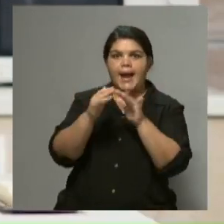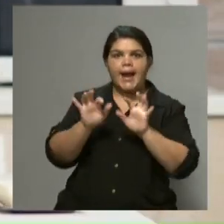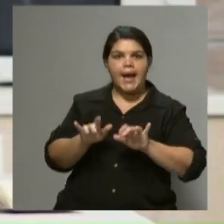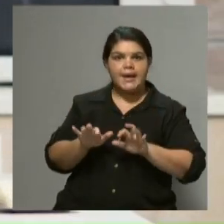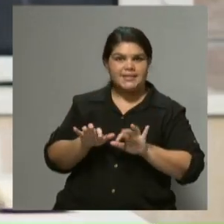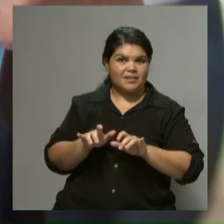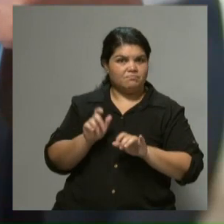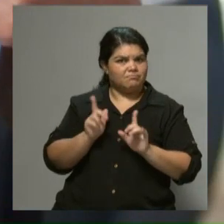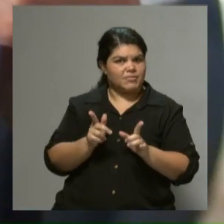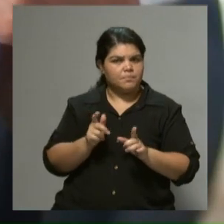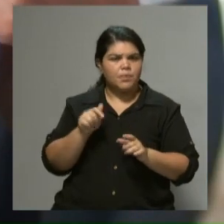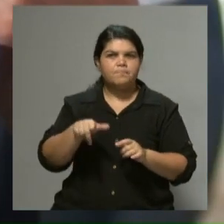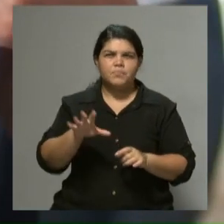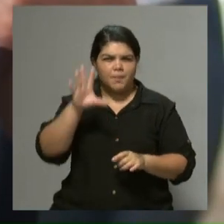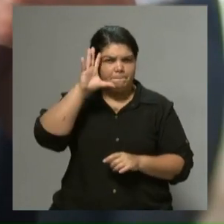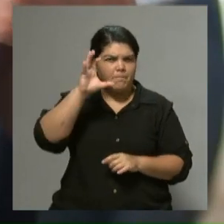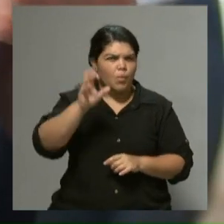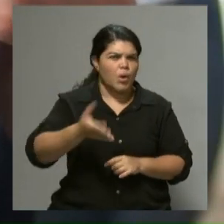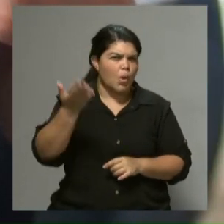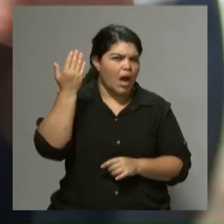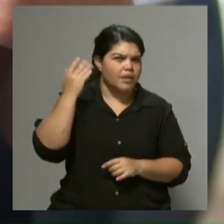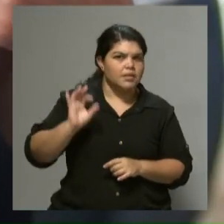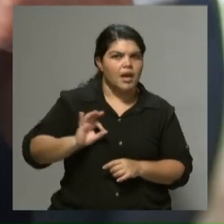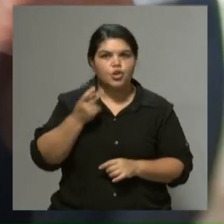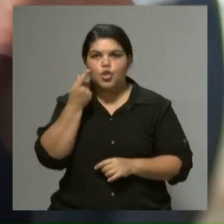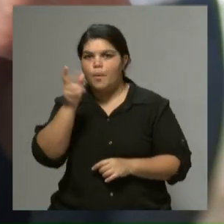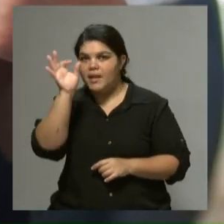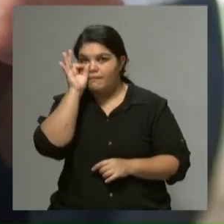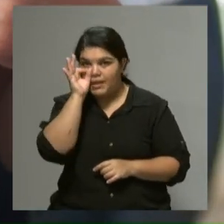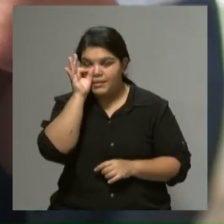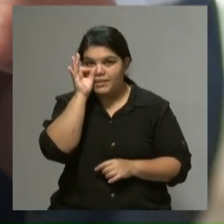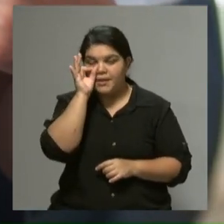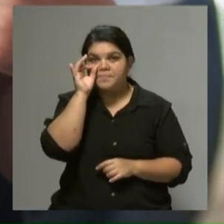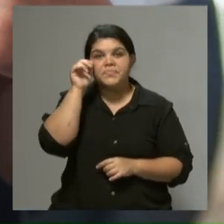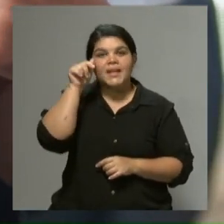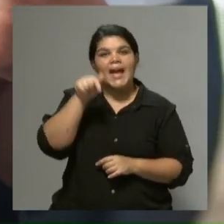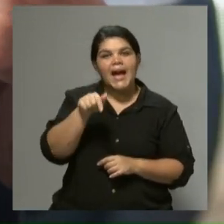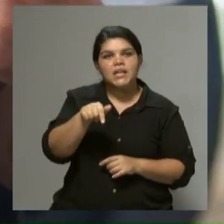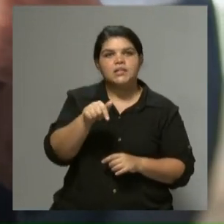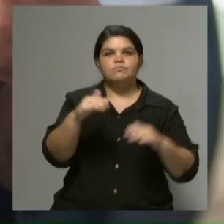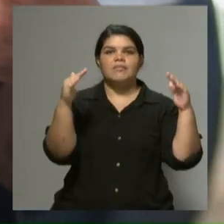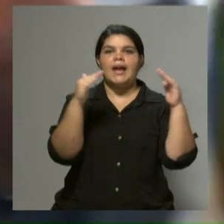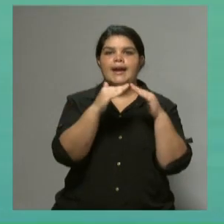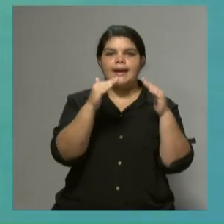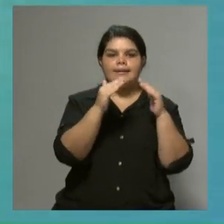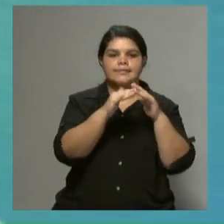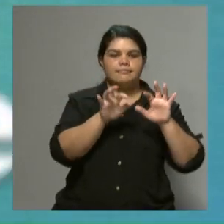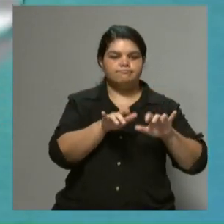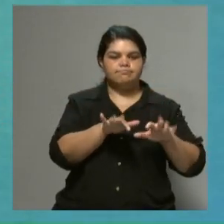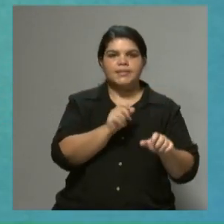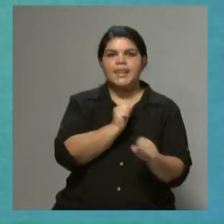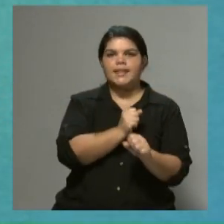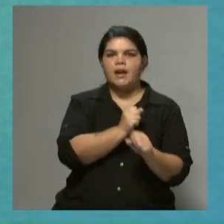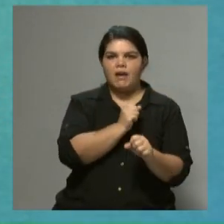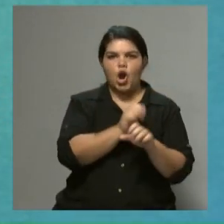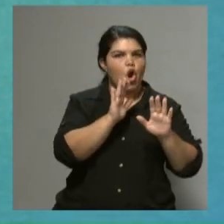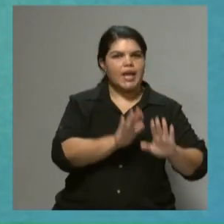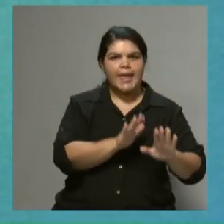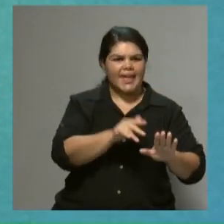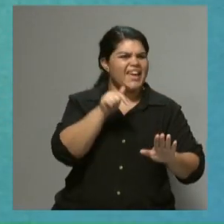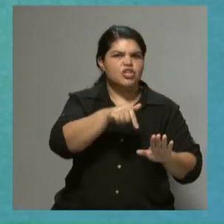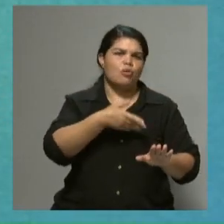se hablaba de, por ejemplo, que el home office venía para quedarse. Pero de hecho, en el 2021, cuando